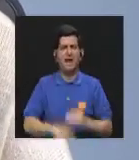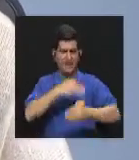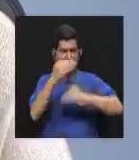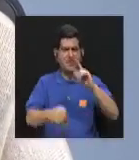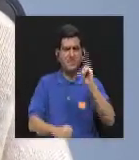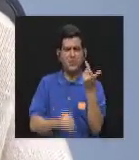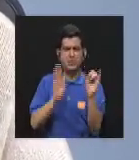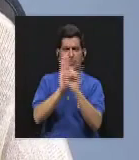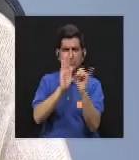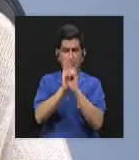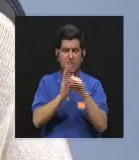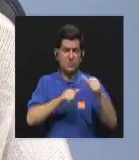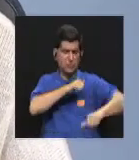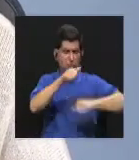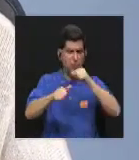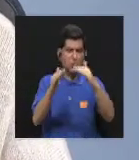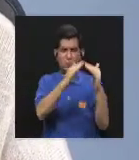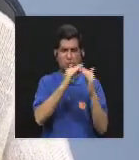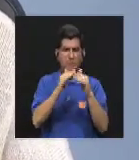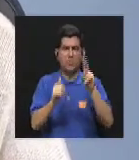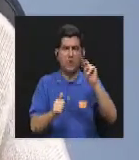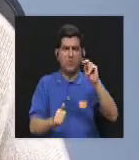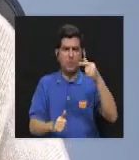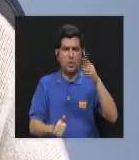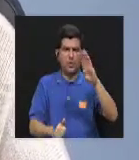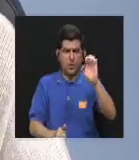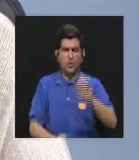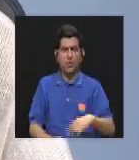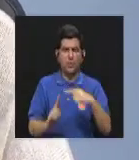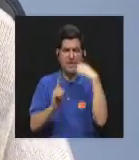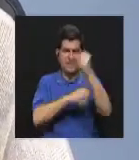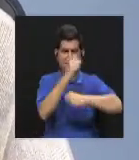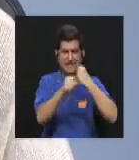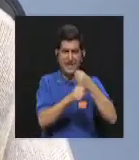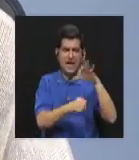la cedulación indígena que fue una lucha del pueblo Nove desde los noventas.